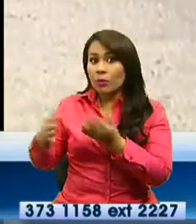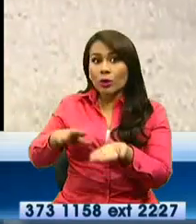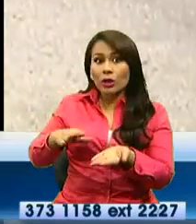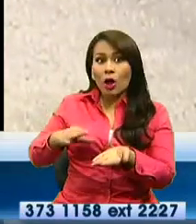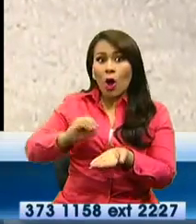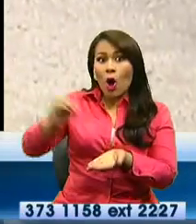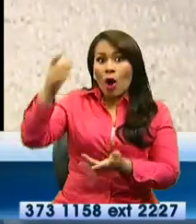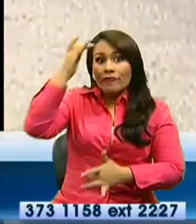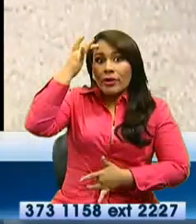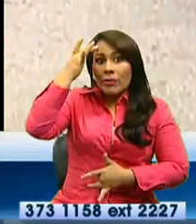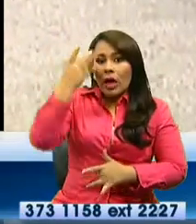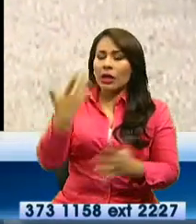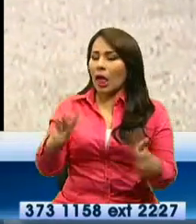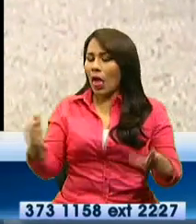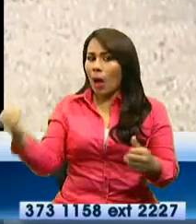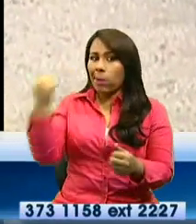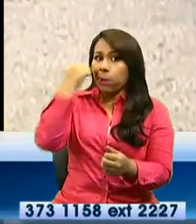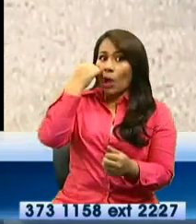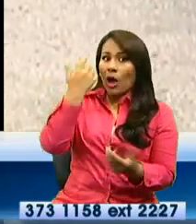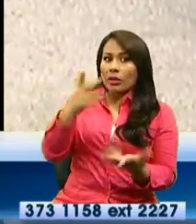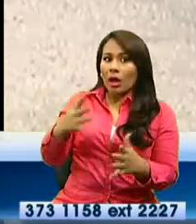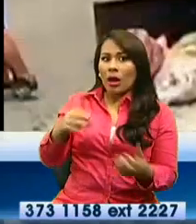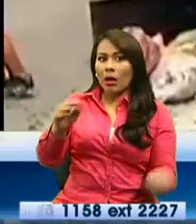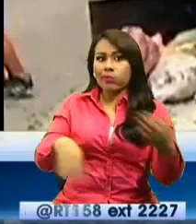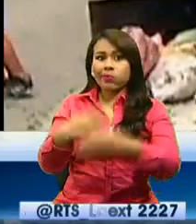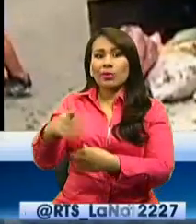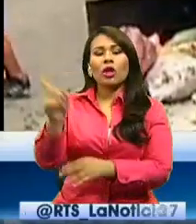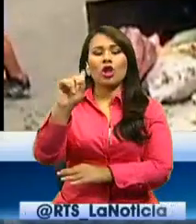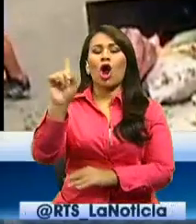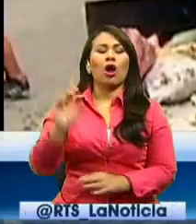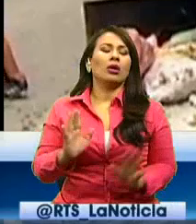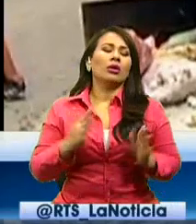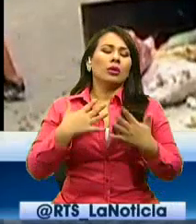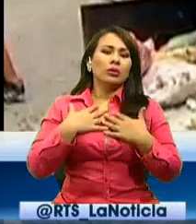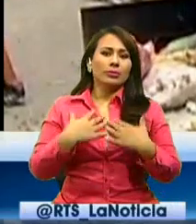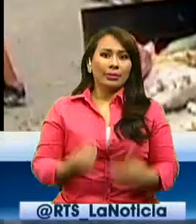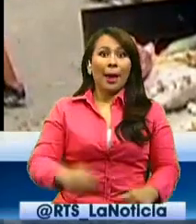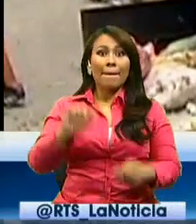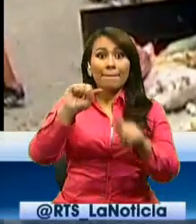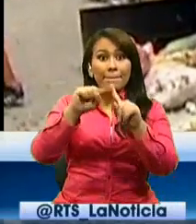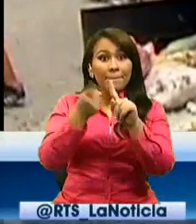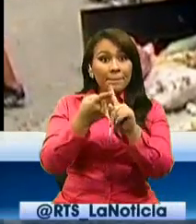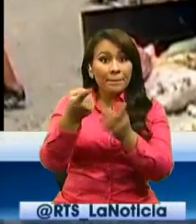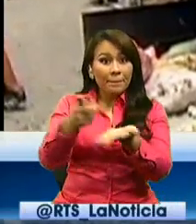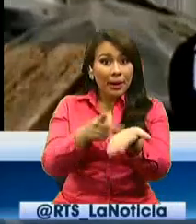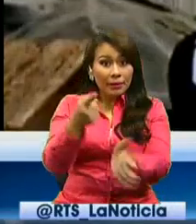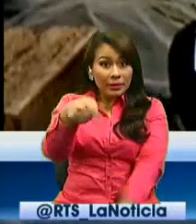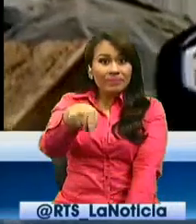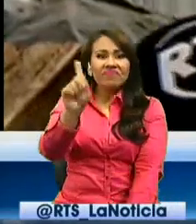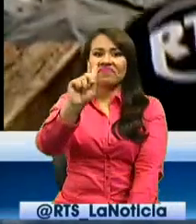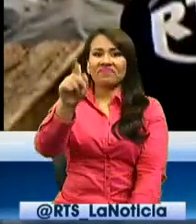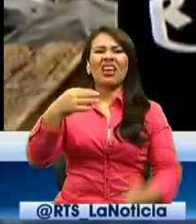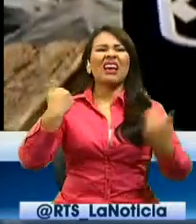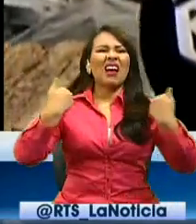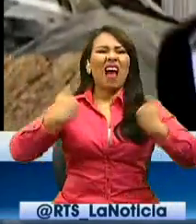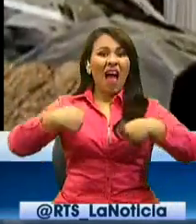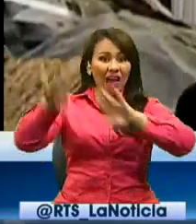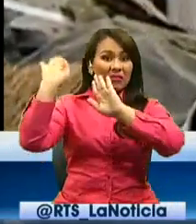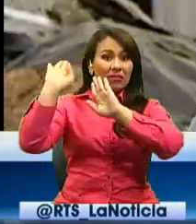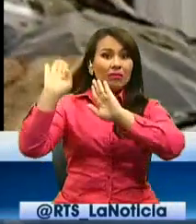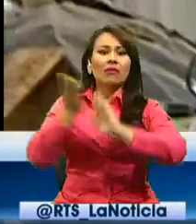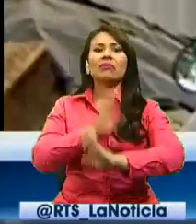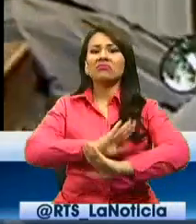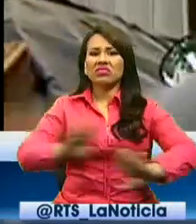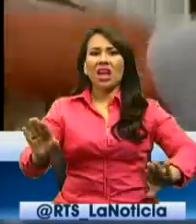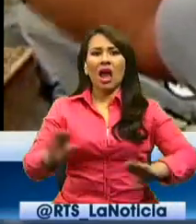Los moradores aseguran que no sería la primera ocasión que se genera un accidente de similares características. Me pasó cuando era todavía calle de